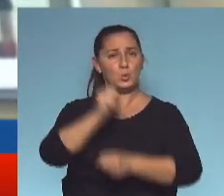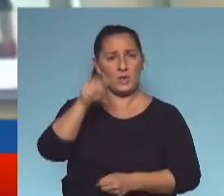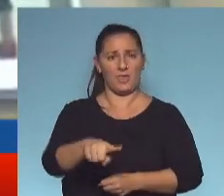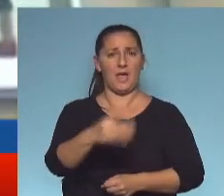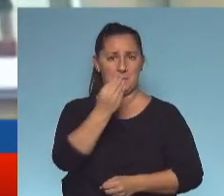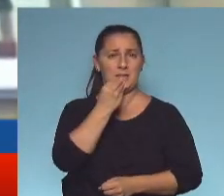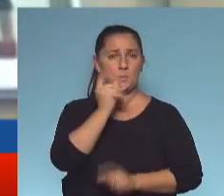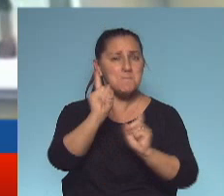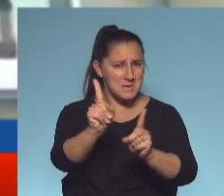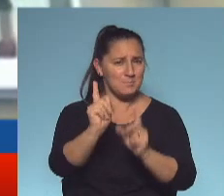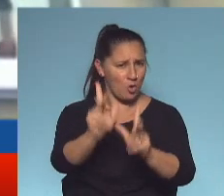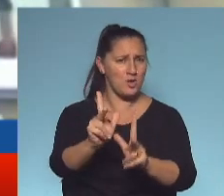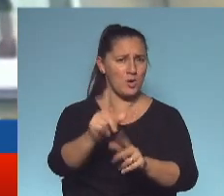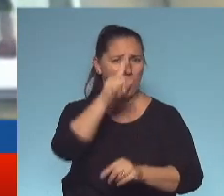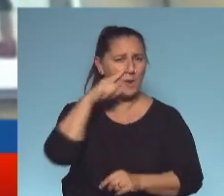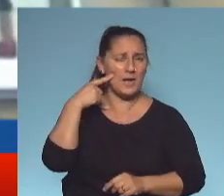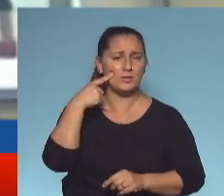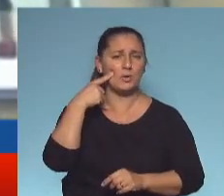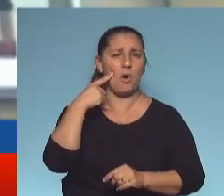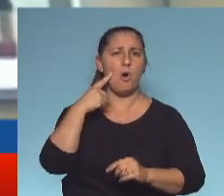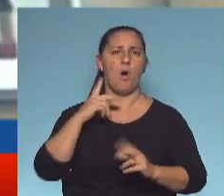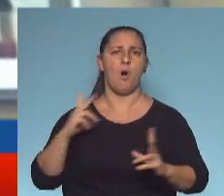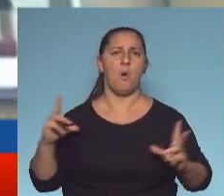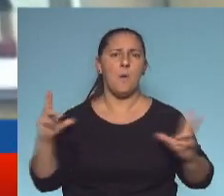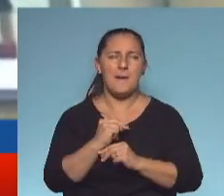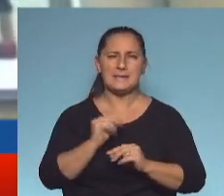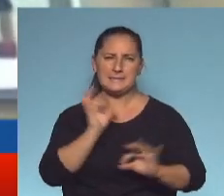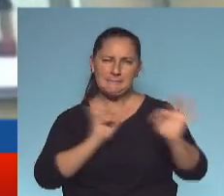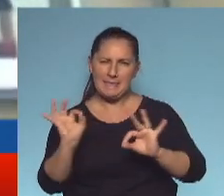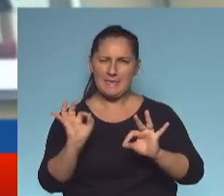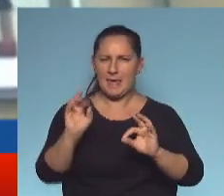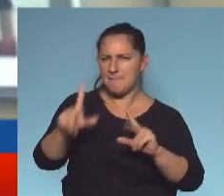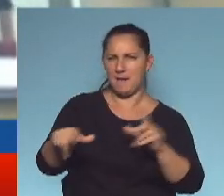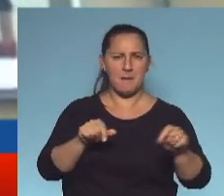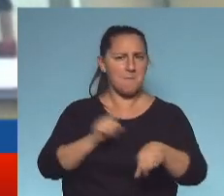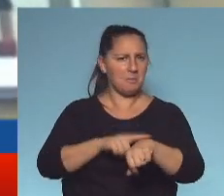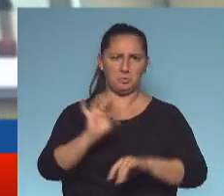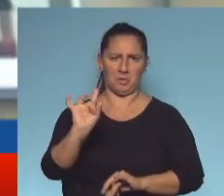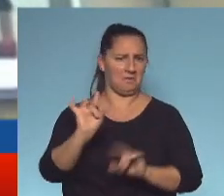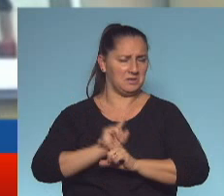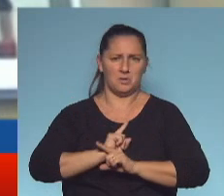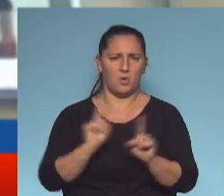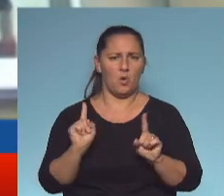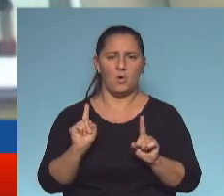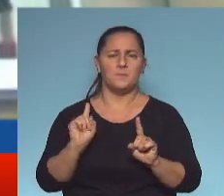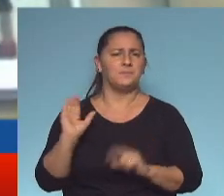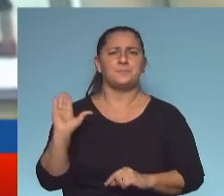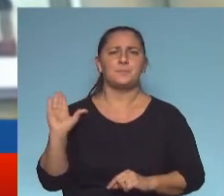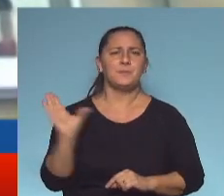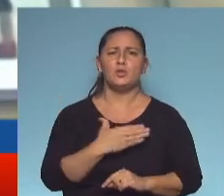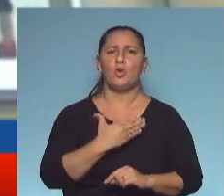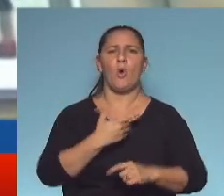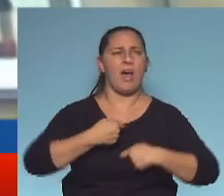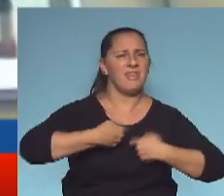expresó Alberto, no ha desabastecido ni ha especulado en esos momentos tan difíciles, y toda su cadena